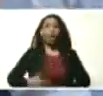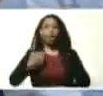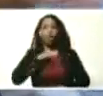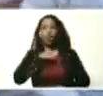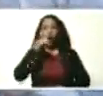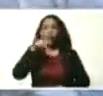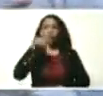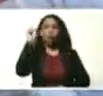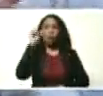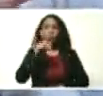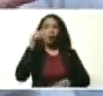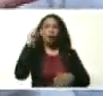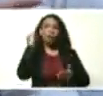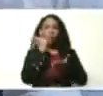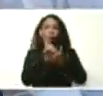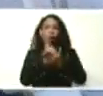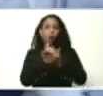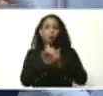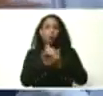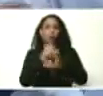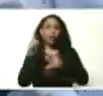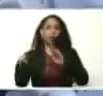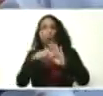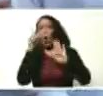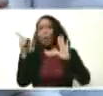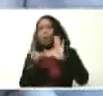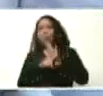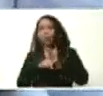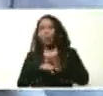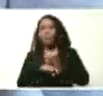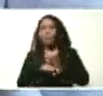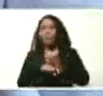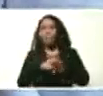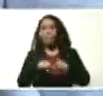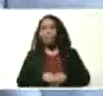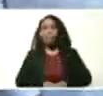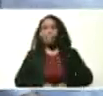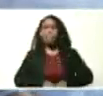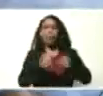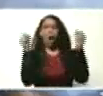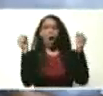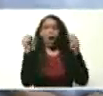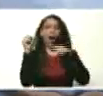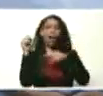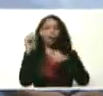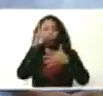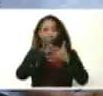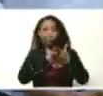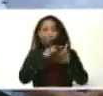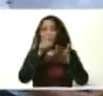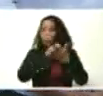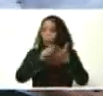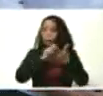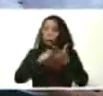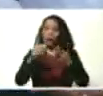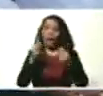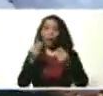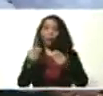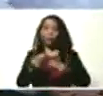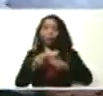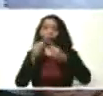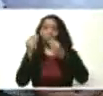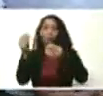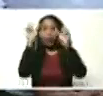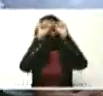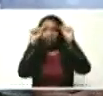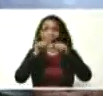también... en el matadero que fue completamente arrasado y ahí a través del censo económico vamos a brindar a través del